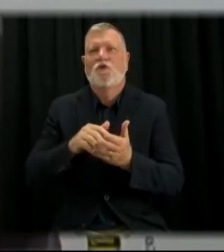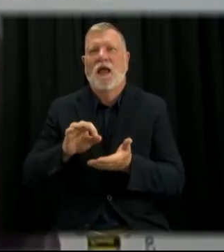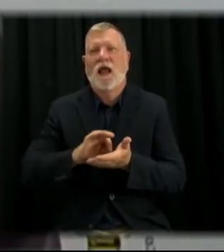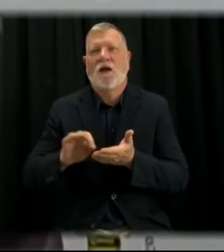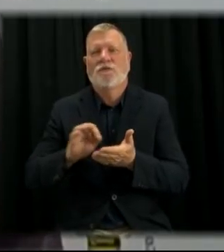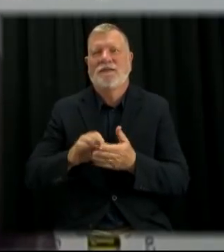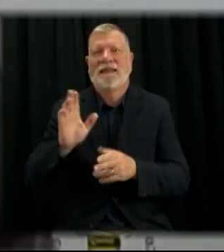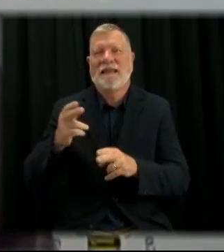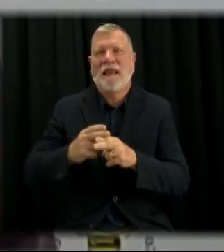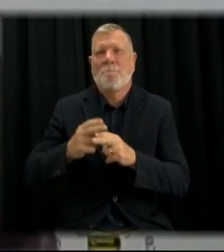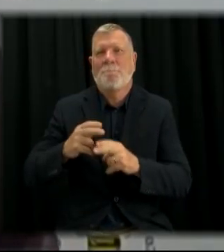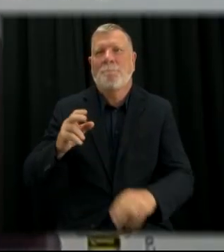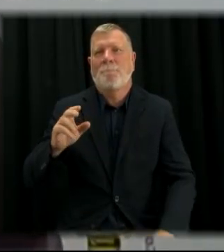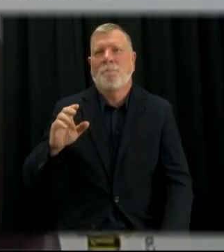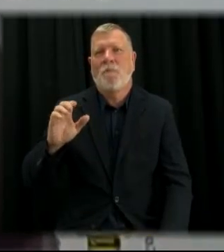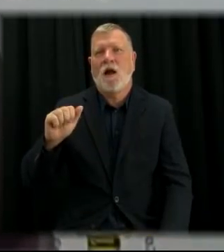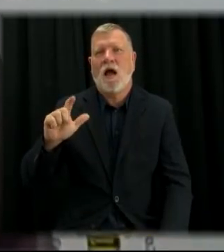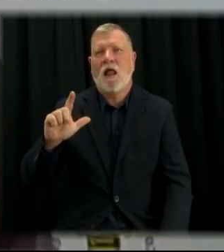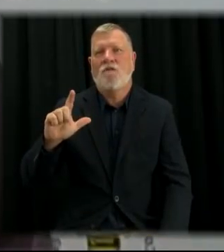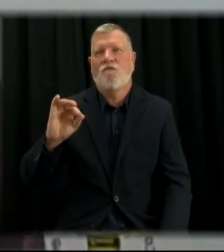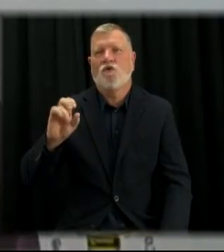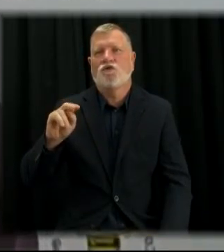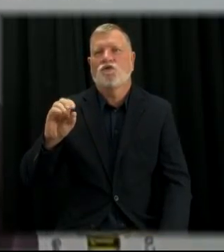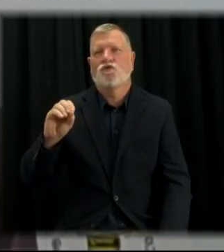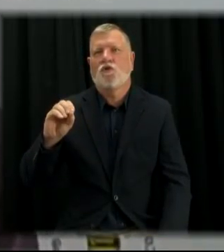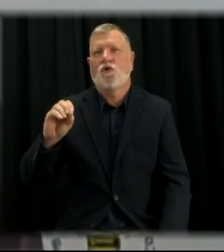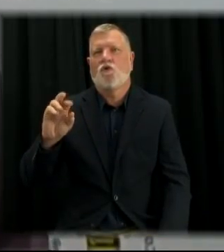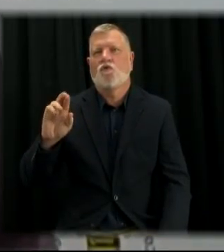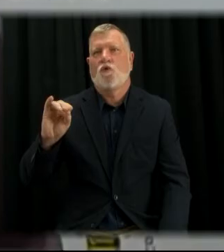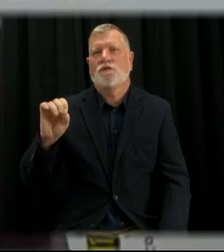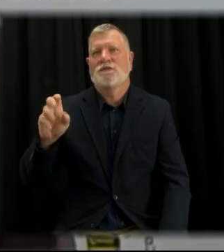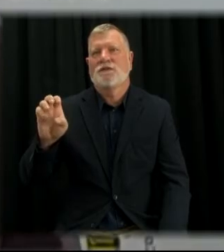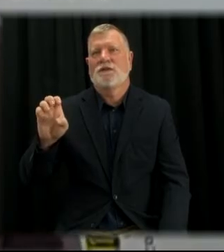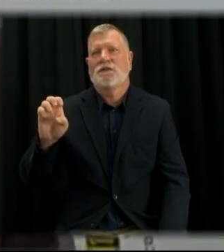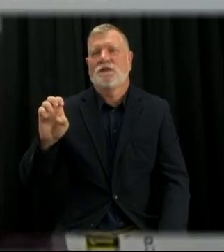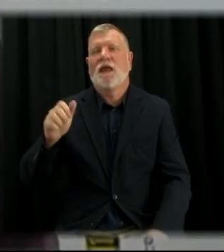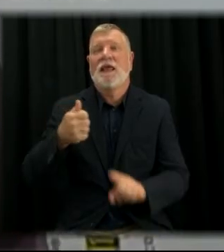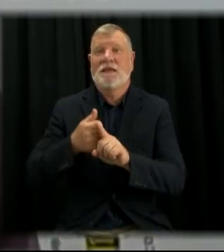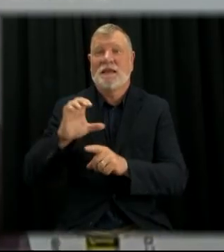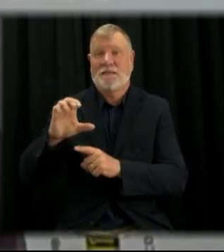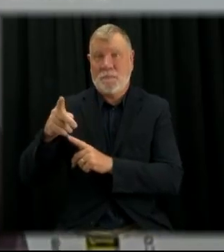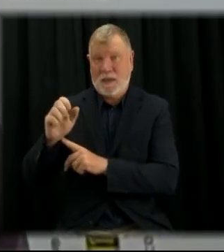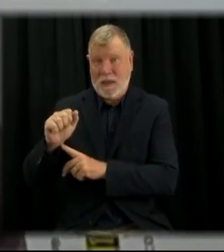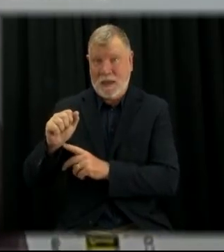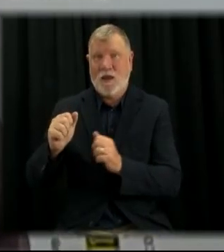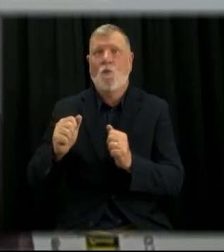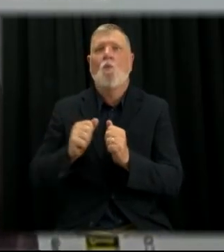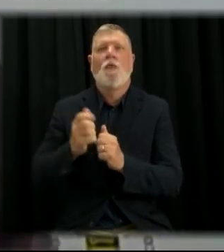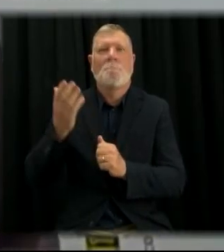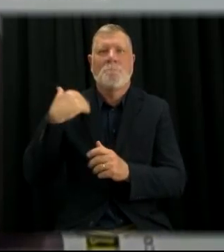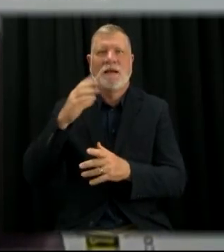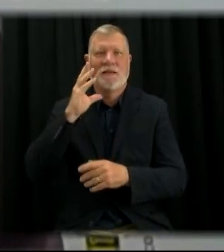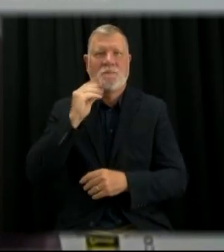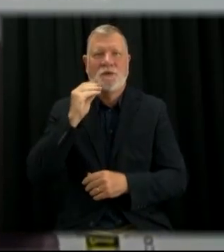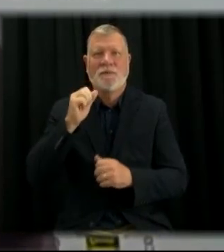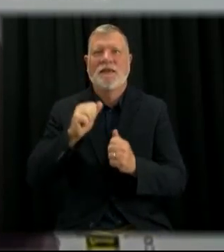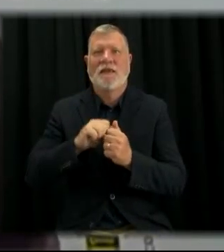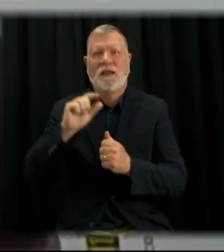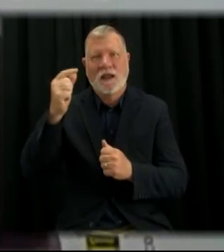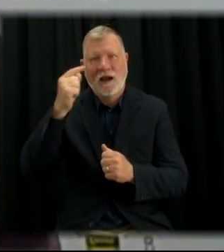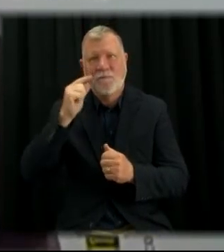un secretario de asistente. Su nombre es Alfonso Rossi. Alfonso Rossi es un CPA con mucha